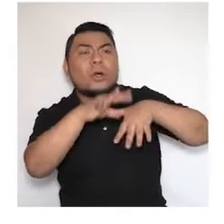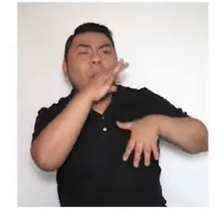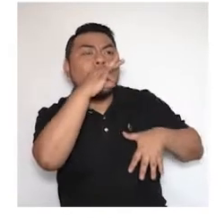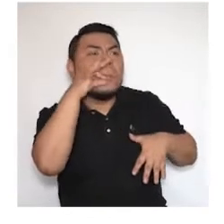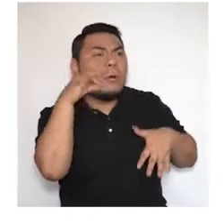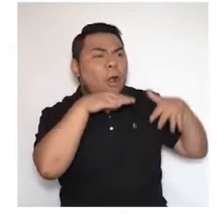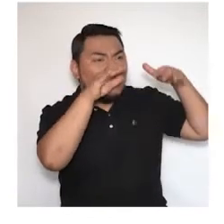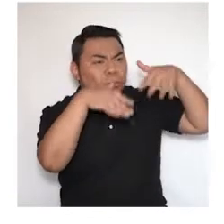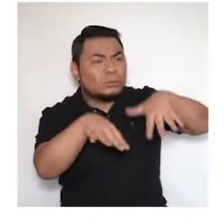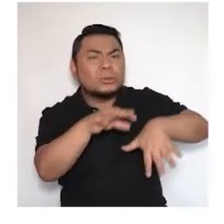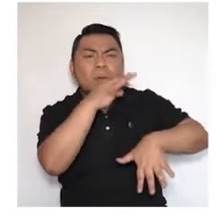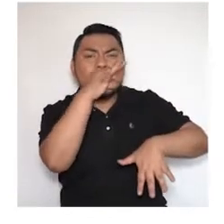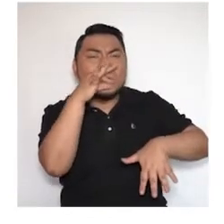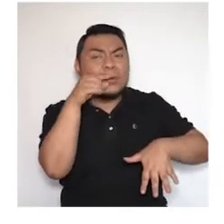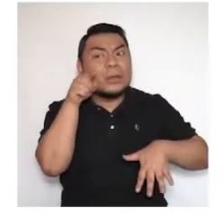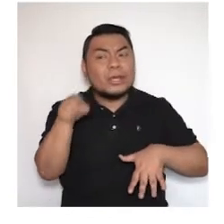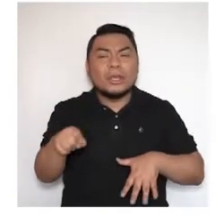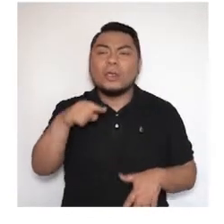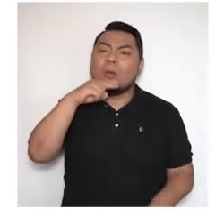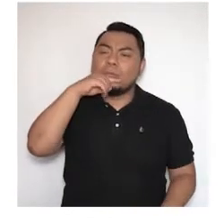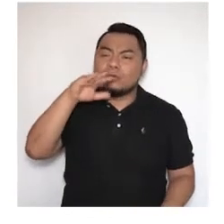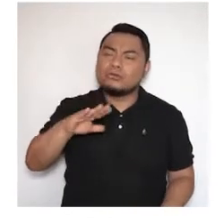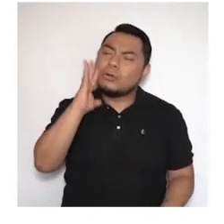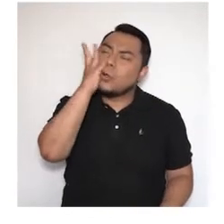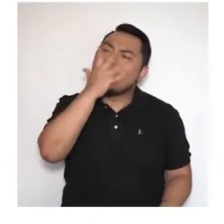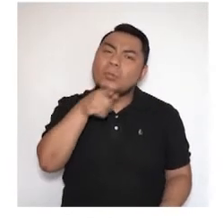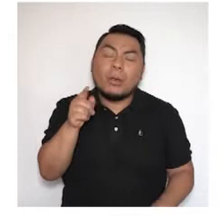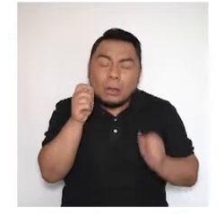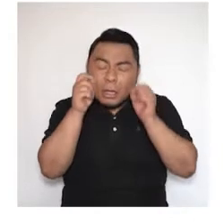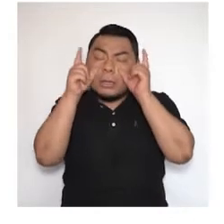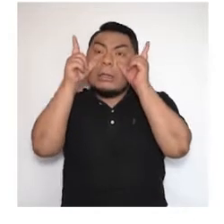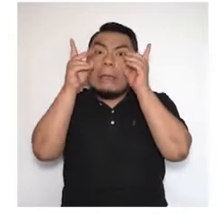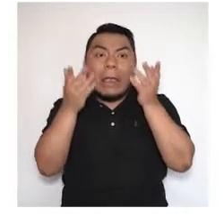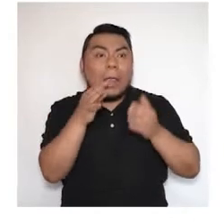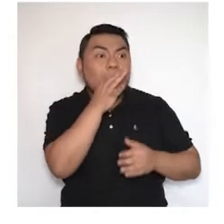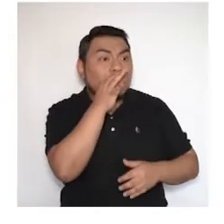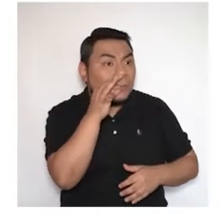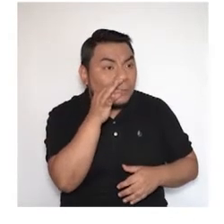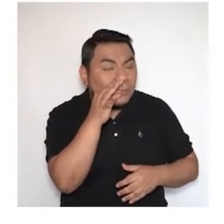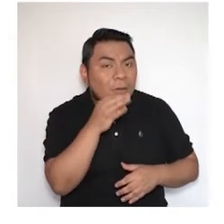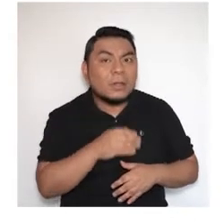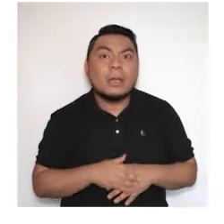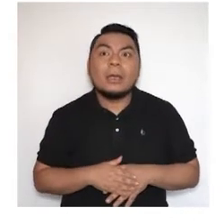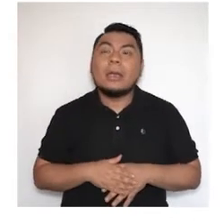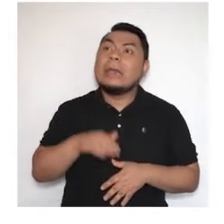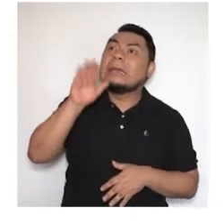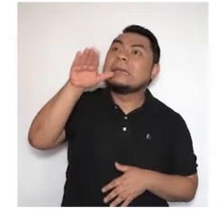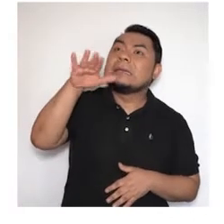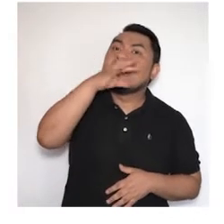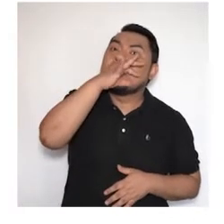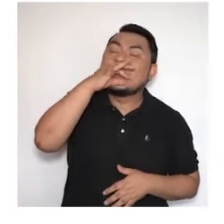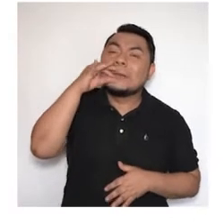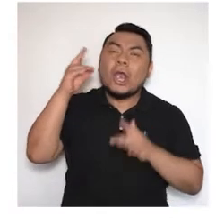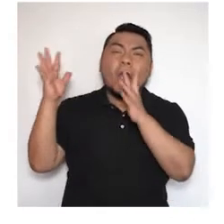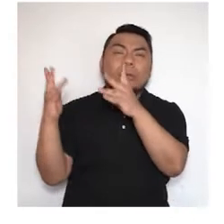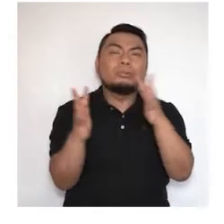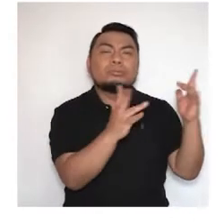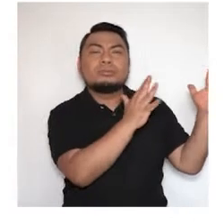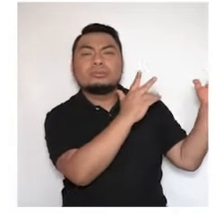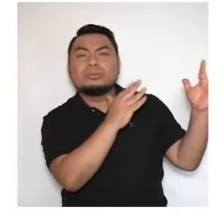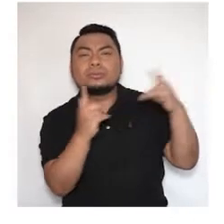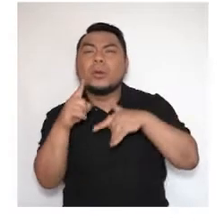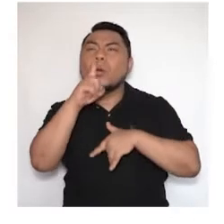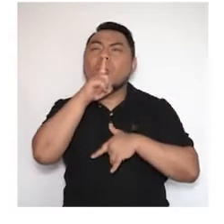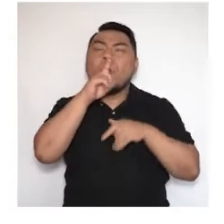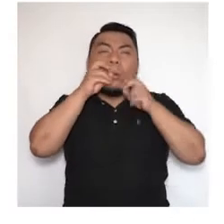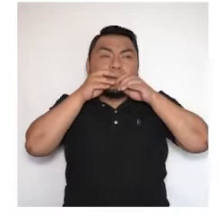de bramar, que la niña linda se puede despertar. Que se calle el viento, que deje